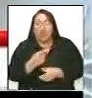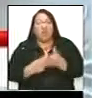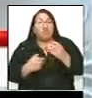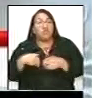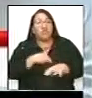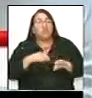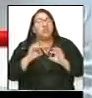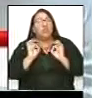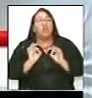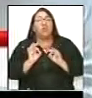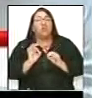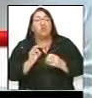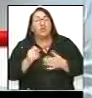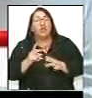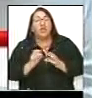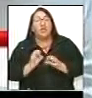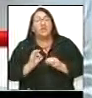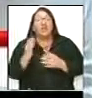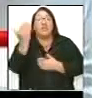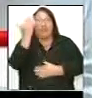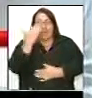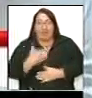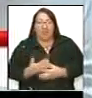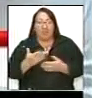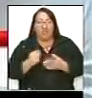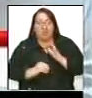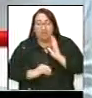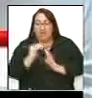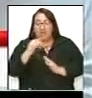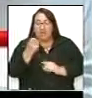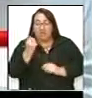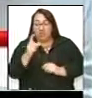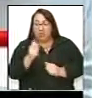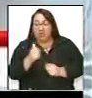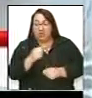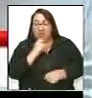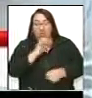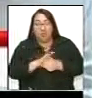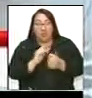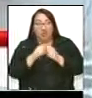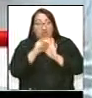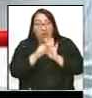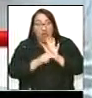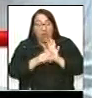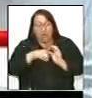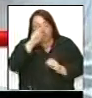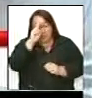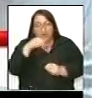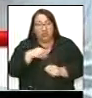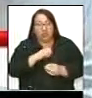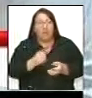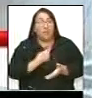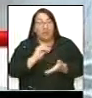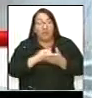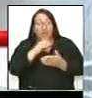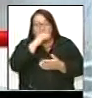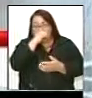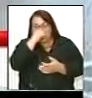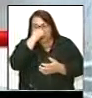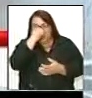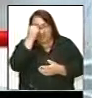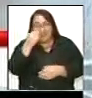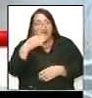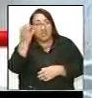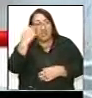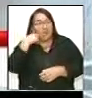es justo ya importar productos de alta calidad que de hecho cumplen con la norma peruana somos la mayor importadora